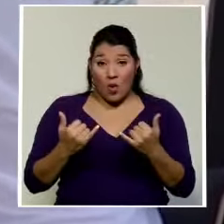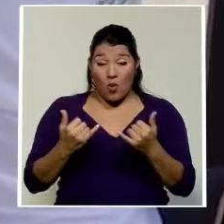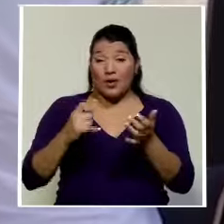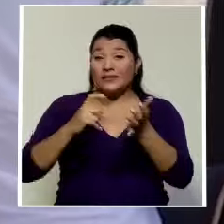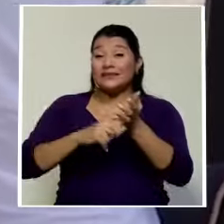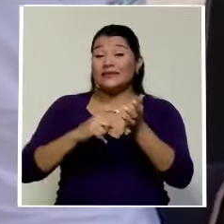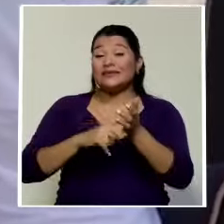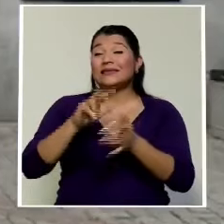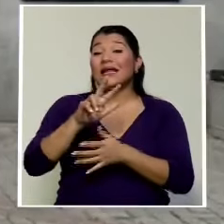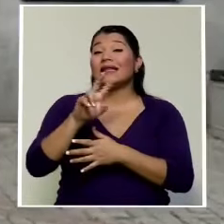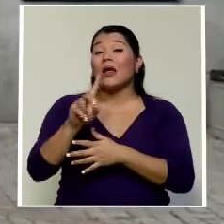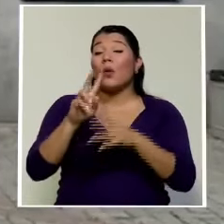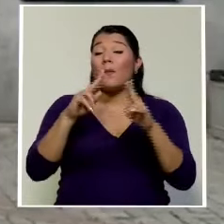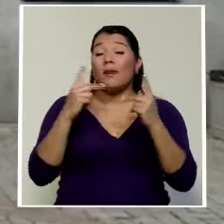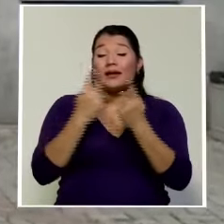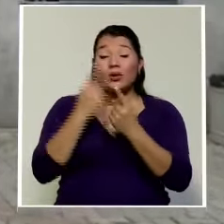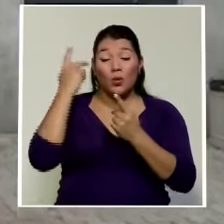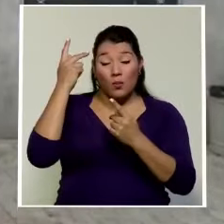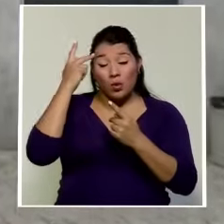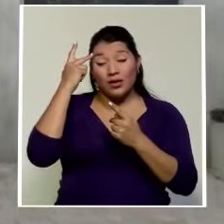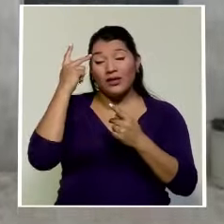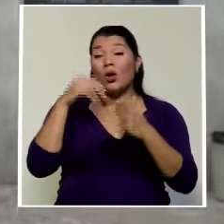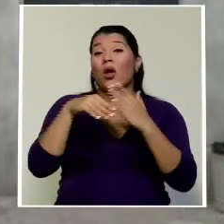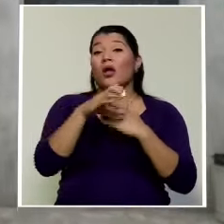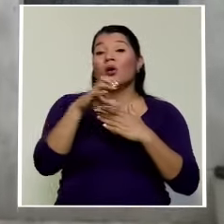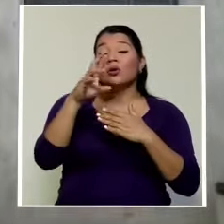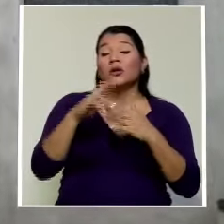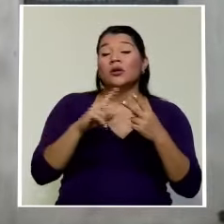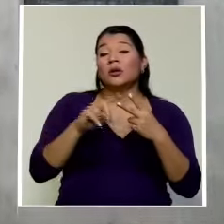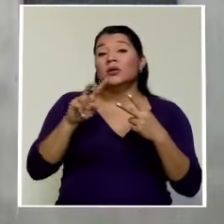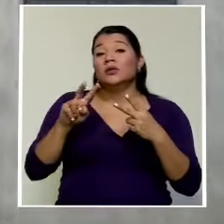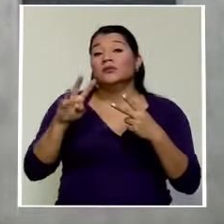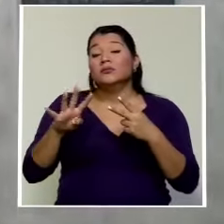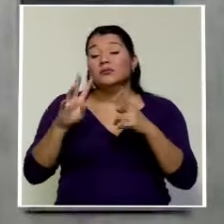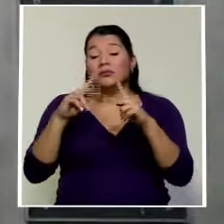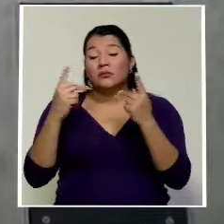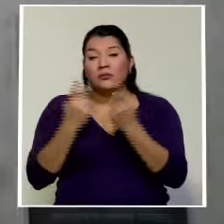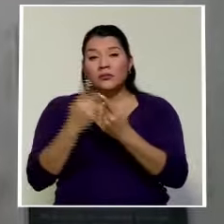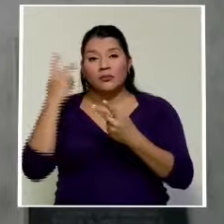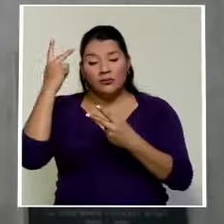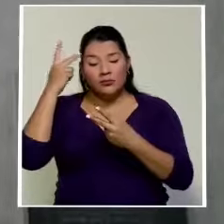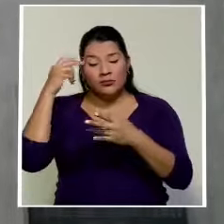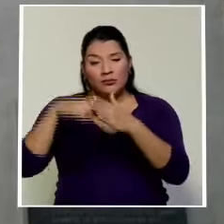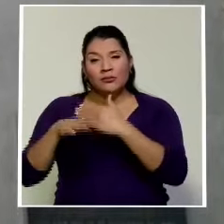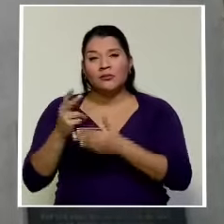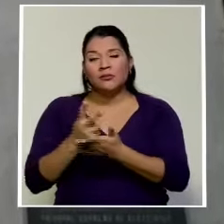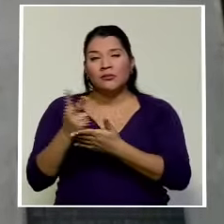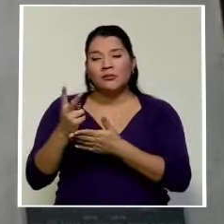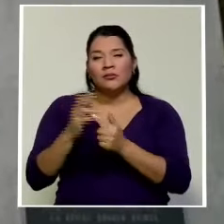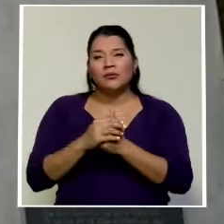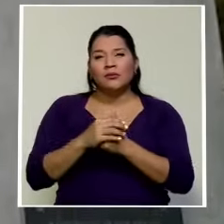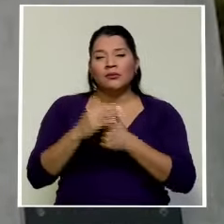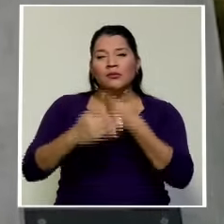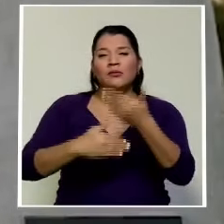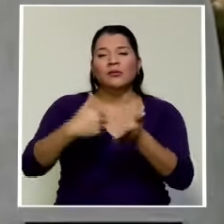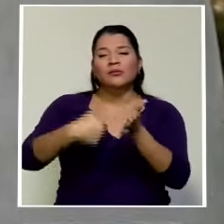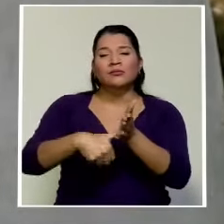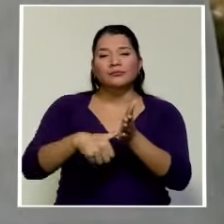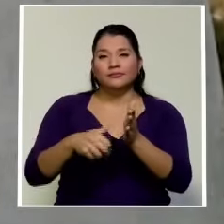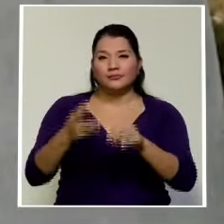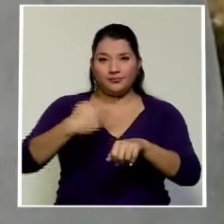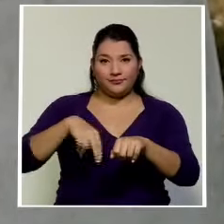inscritos 31 partidos políticos a escala nacional y 24 partidos políticos a escala provincial. Las elecciones nacionales se